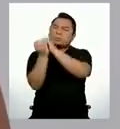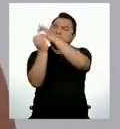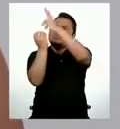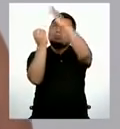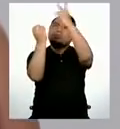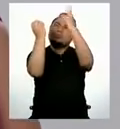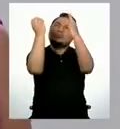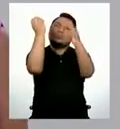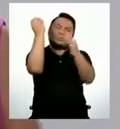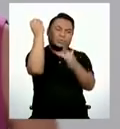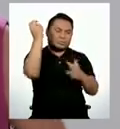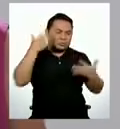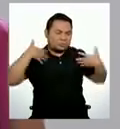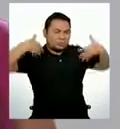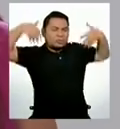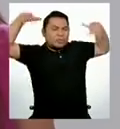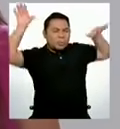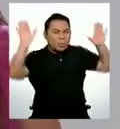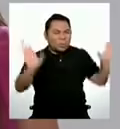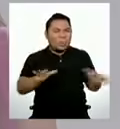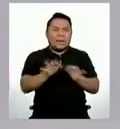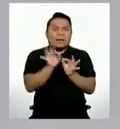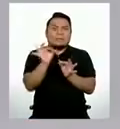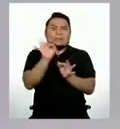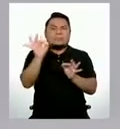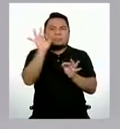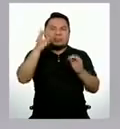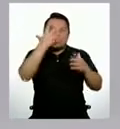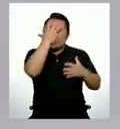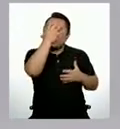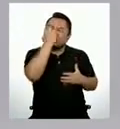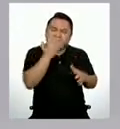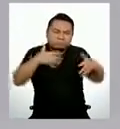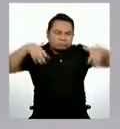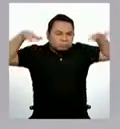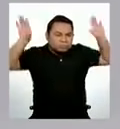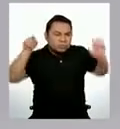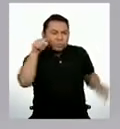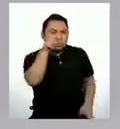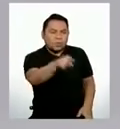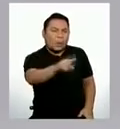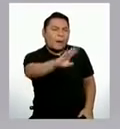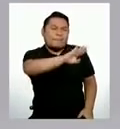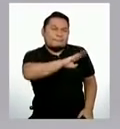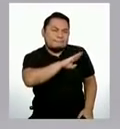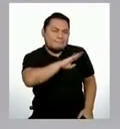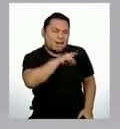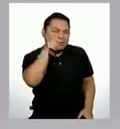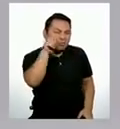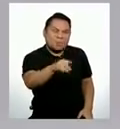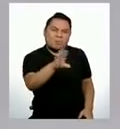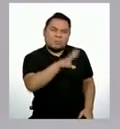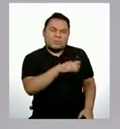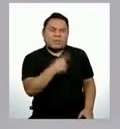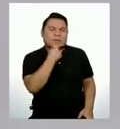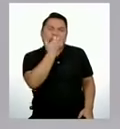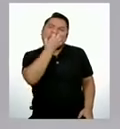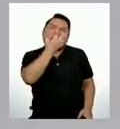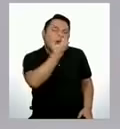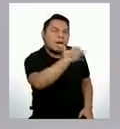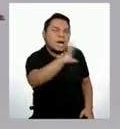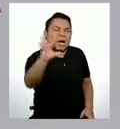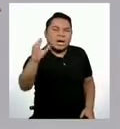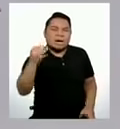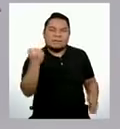enojado y resplandeciente. Tú eres malvado, gritó el espíritu con una potente